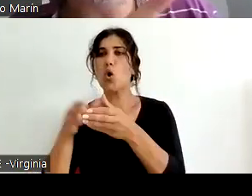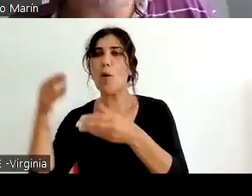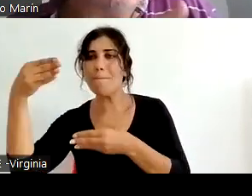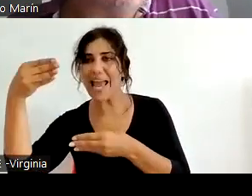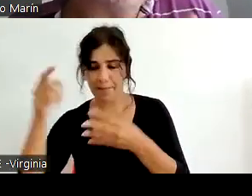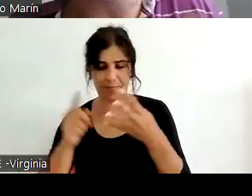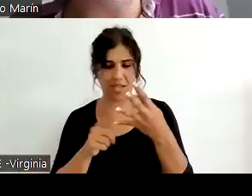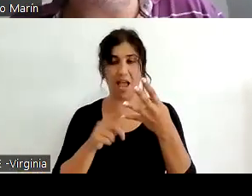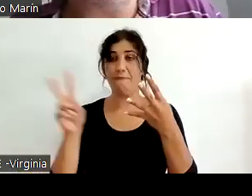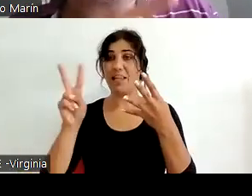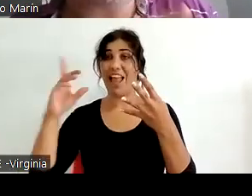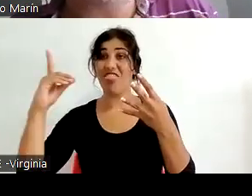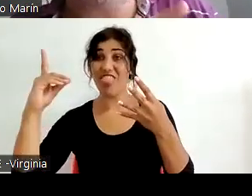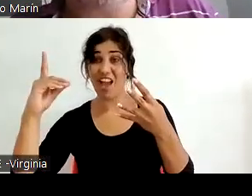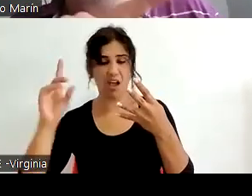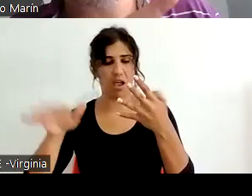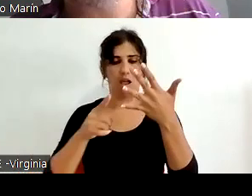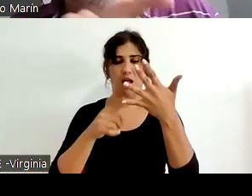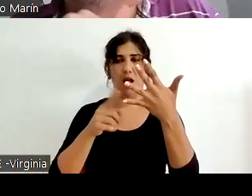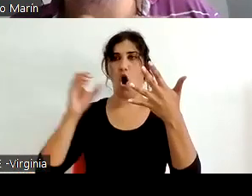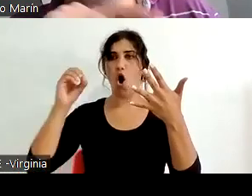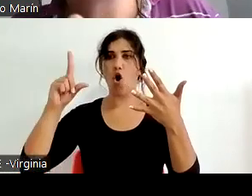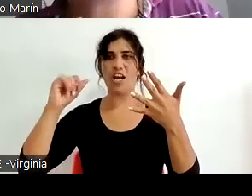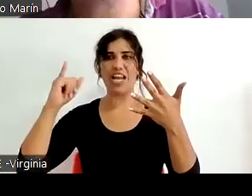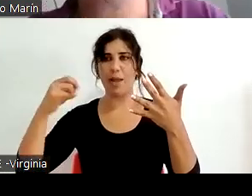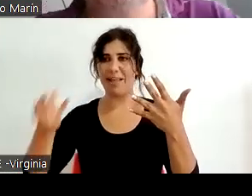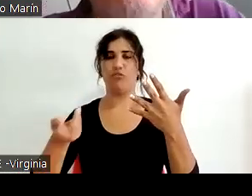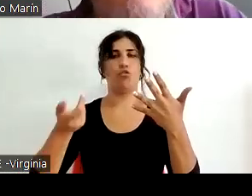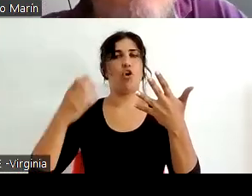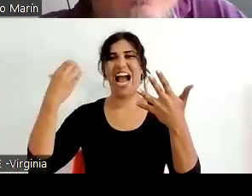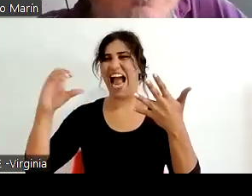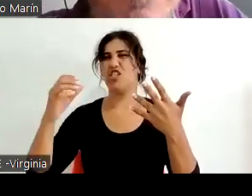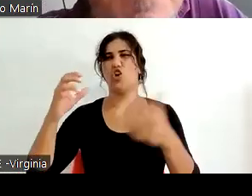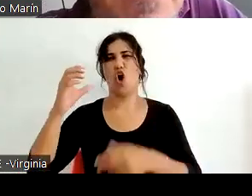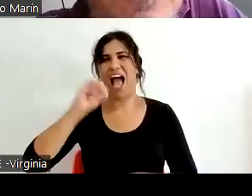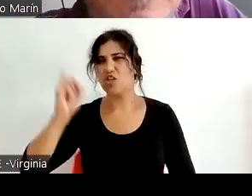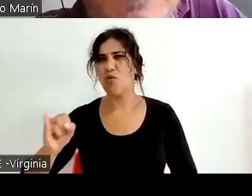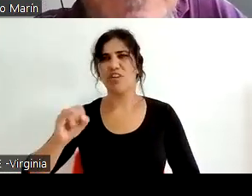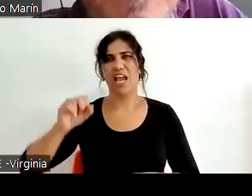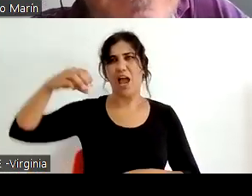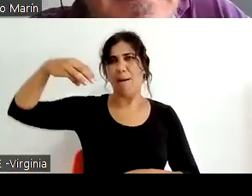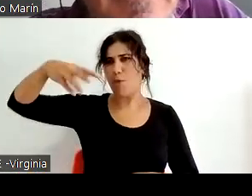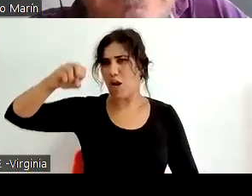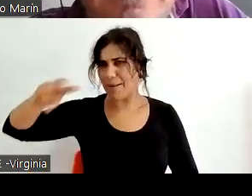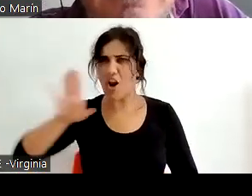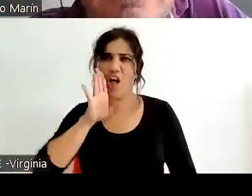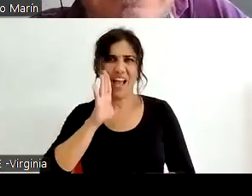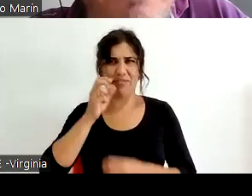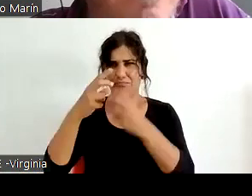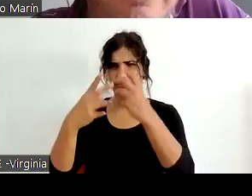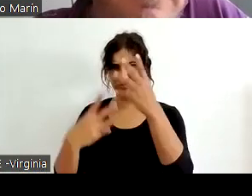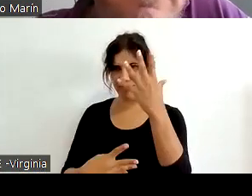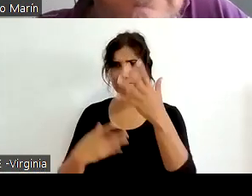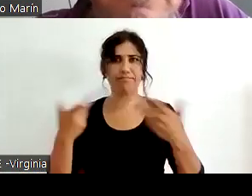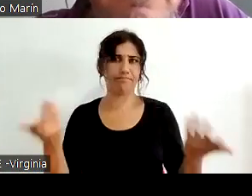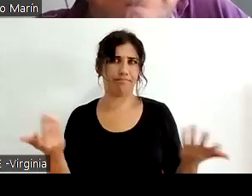vitamina D y determinados oligoelementos, el calcio, fosfato, azufre, cobre, molibdeno, en